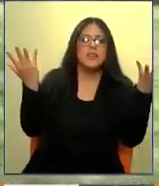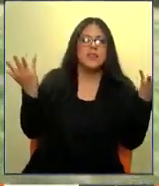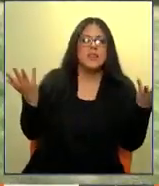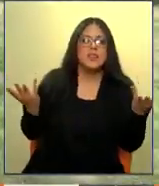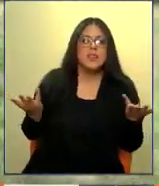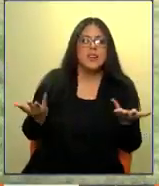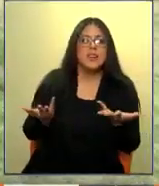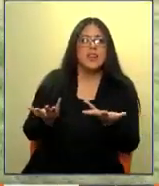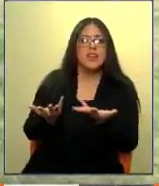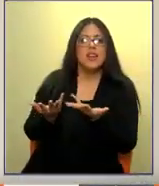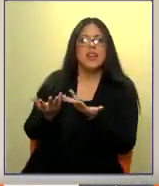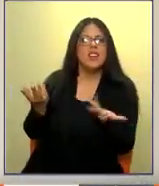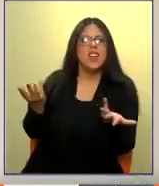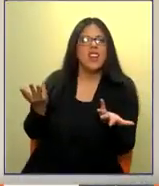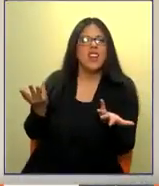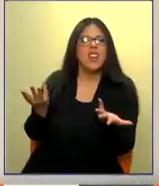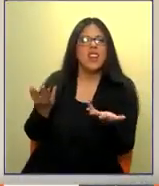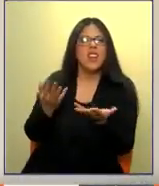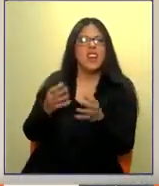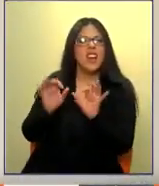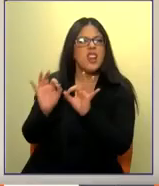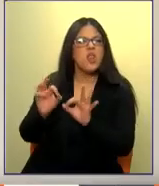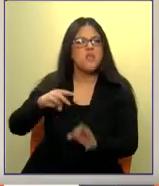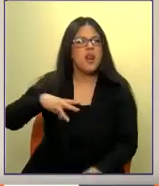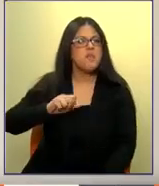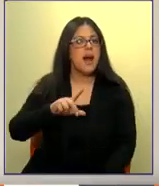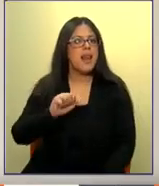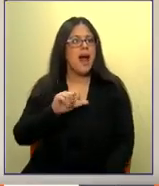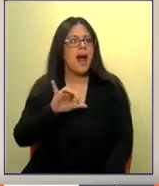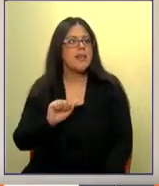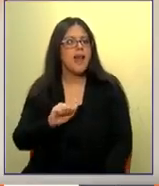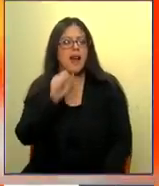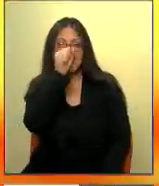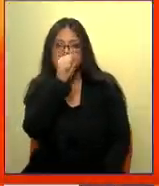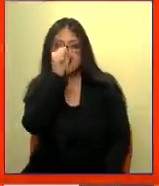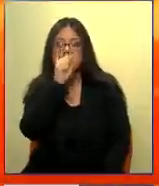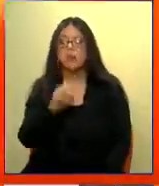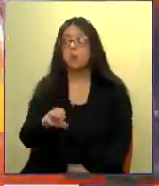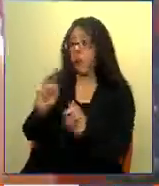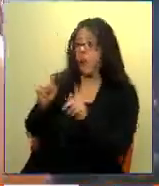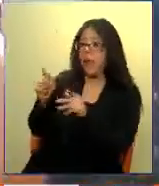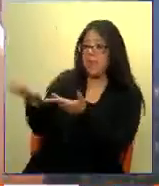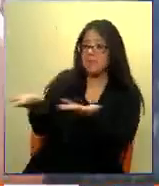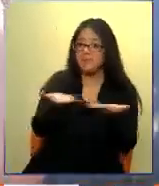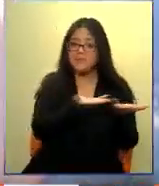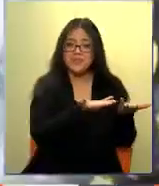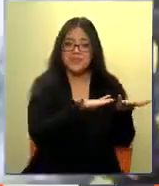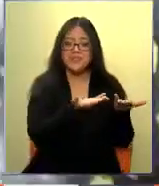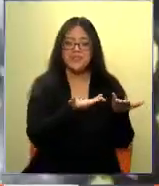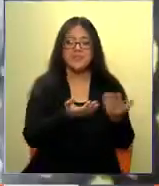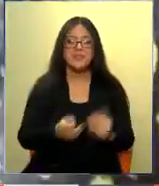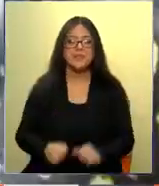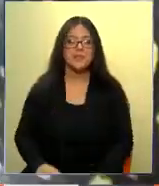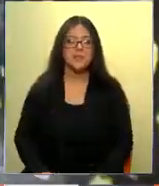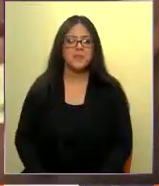clásica malaya de cerdo. Las dudas ya resueltas. Manos a la obra entonces, Susana.